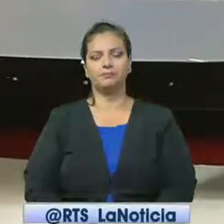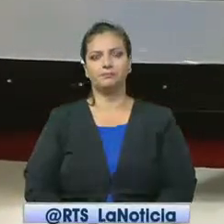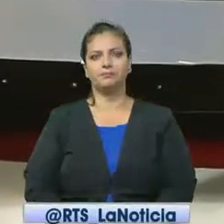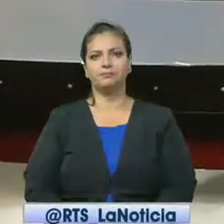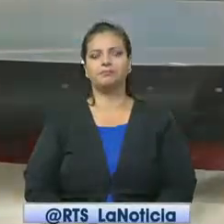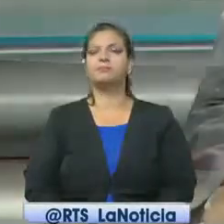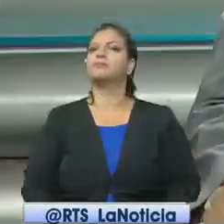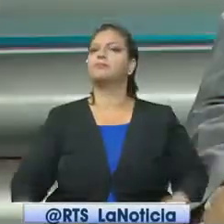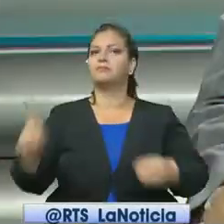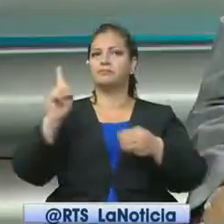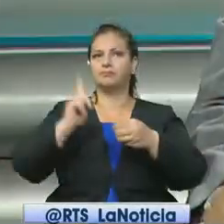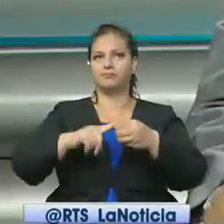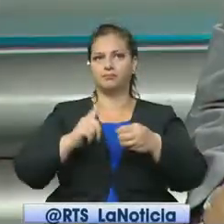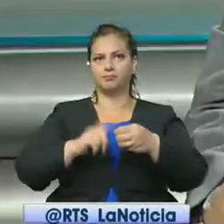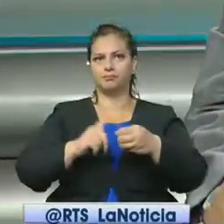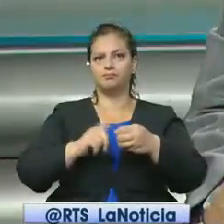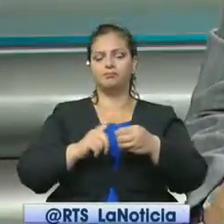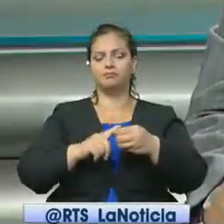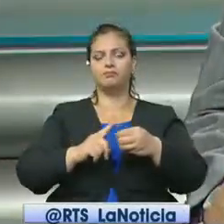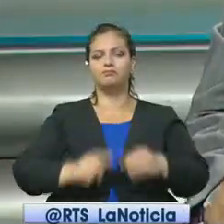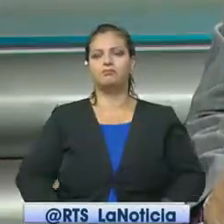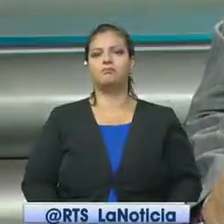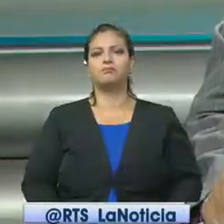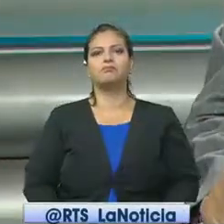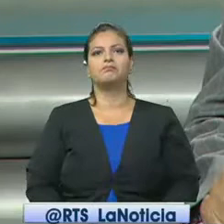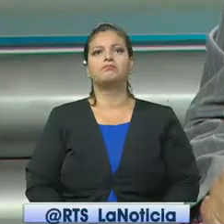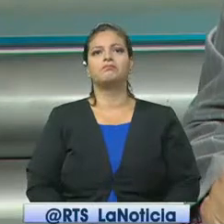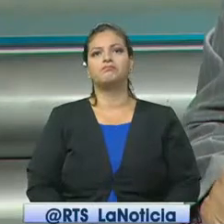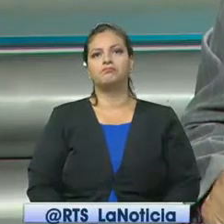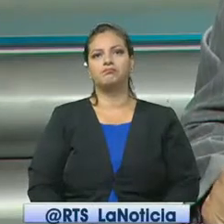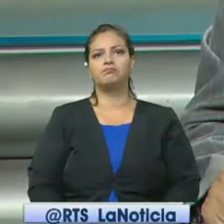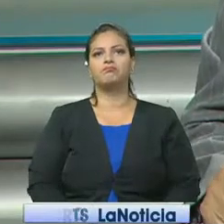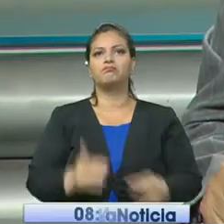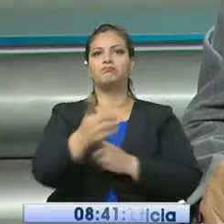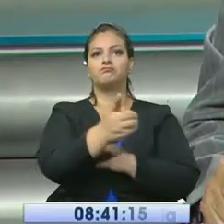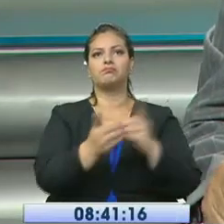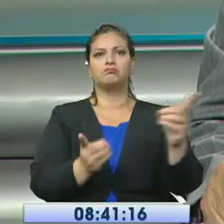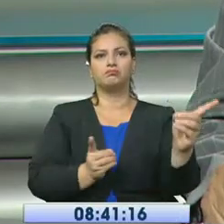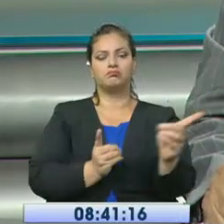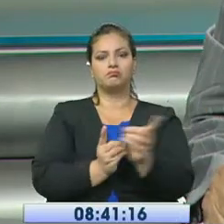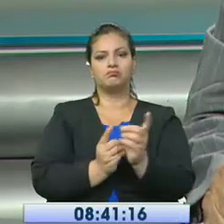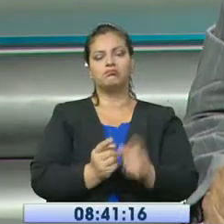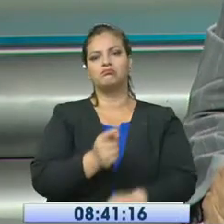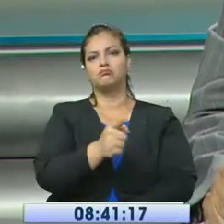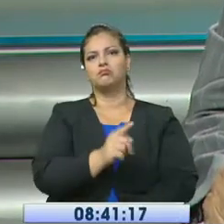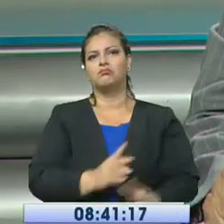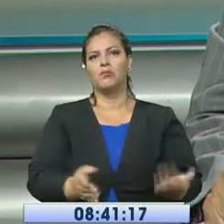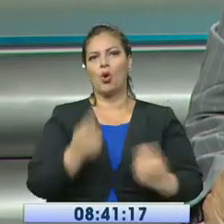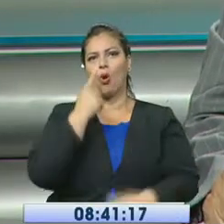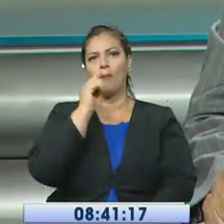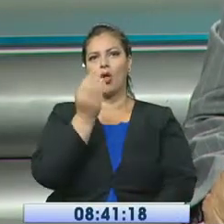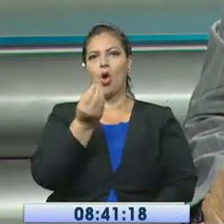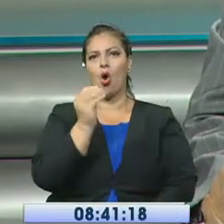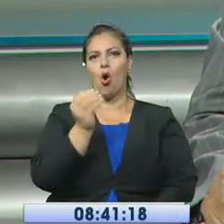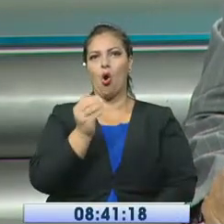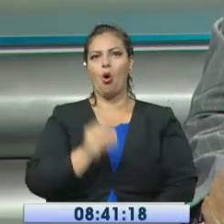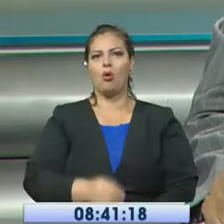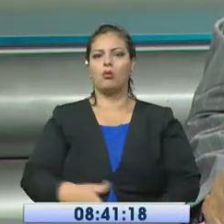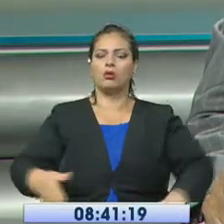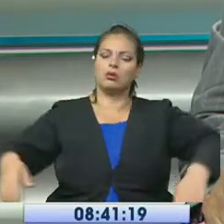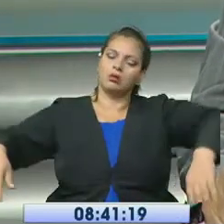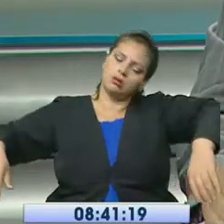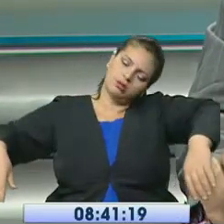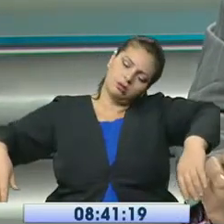enferma e inconsciente, esto en su departamento en la capital de la República. Su hermana había denunciado su desaparición desde hace varios